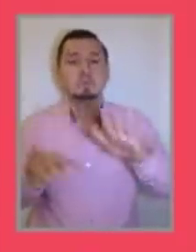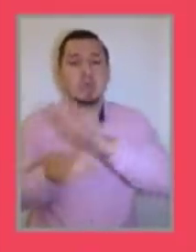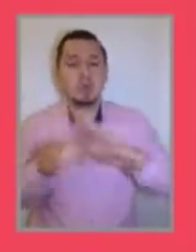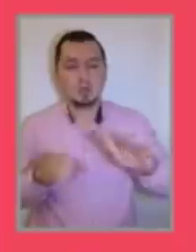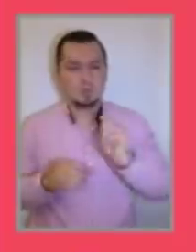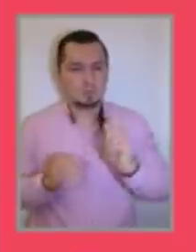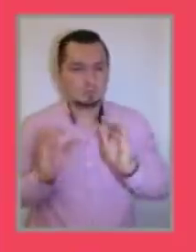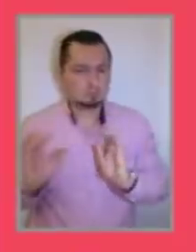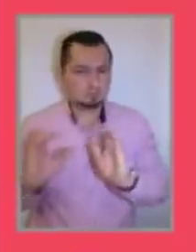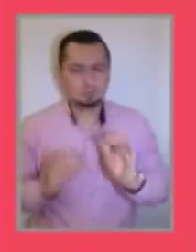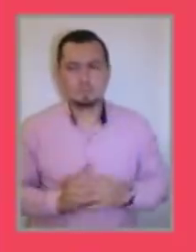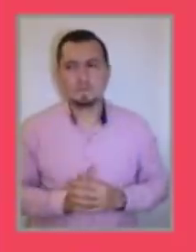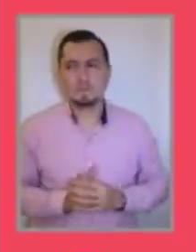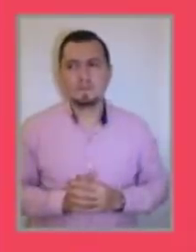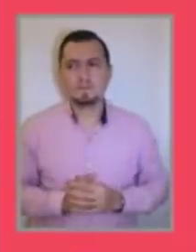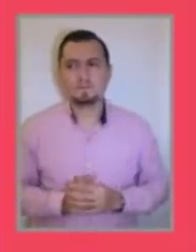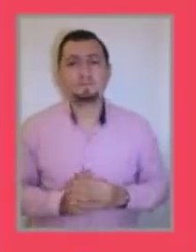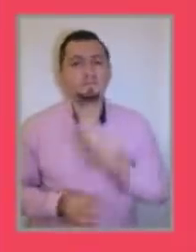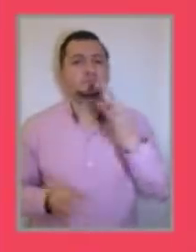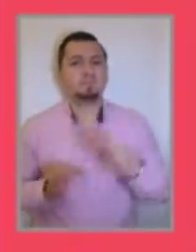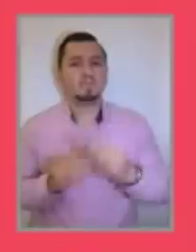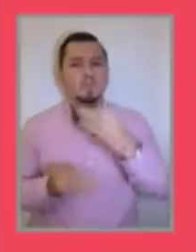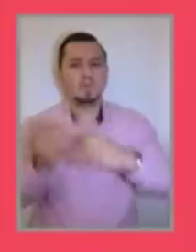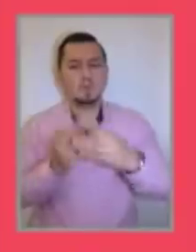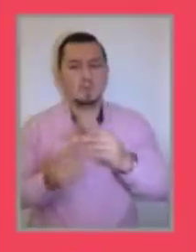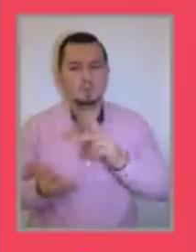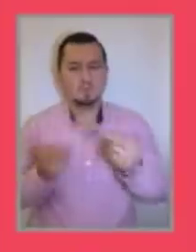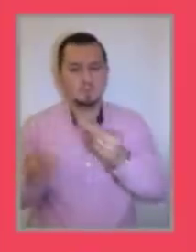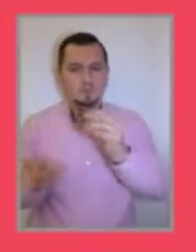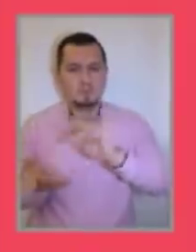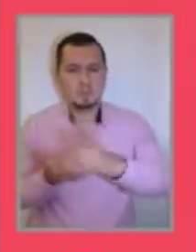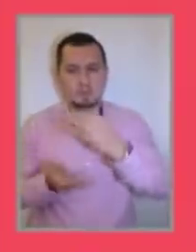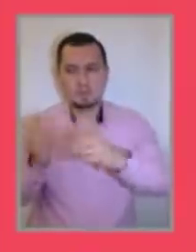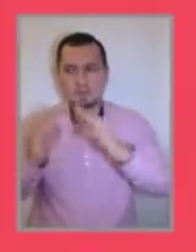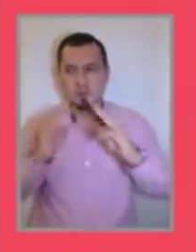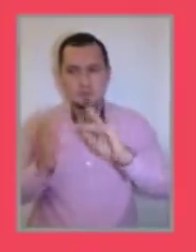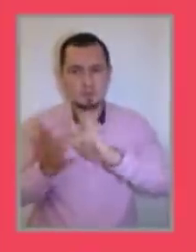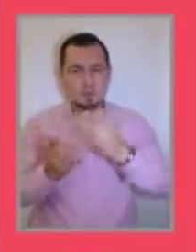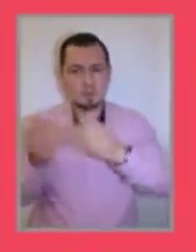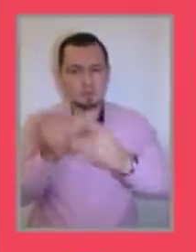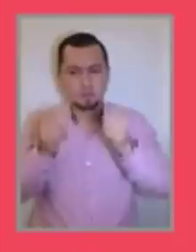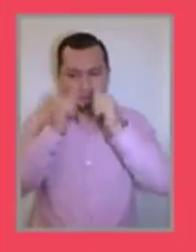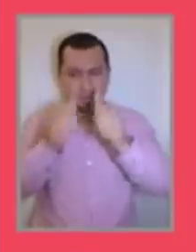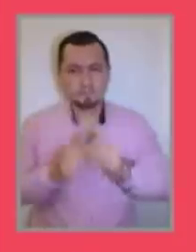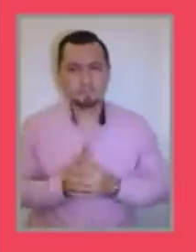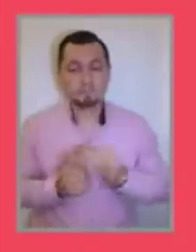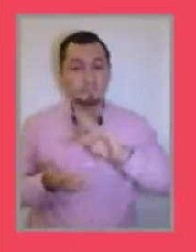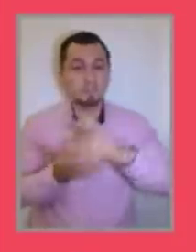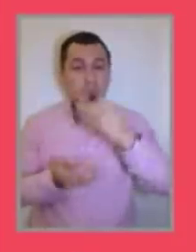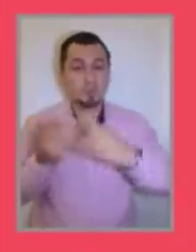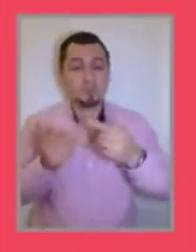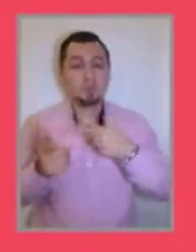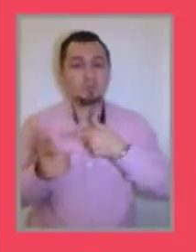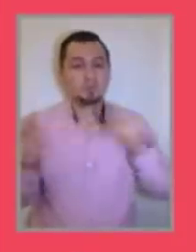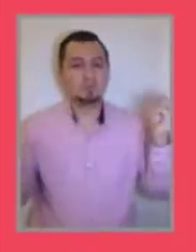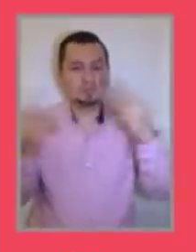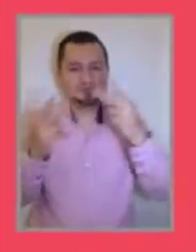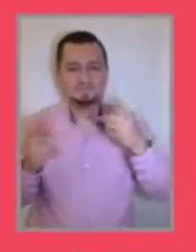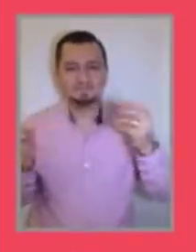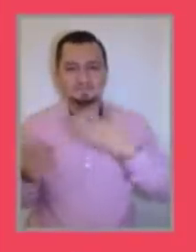forenses. Serían todas las preguntas. Agradecemos a los medios de comunicación por su cobertura. Un gusto verlos de nuevo y estamos en contacto.